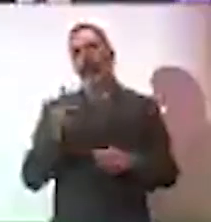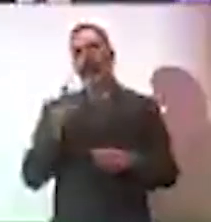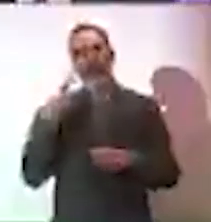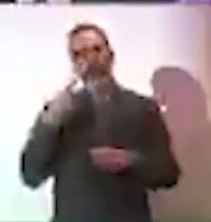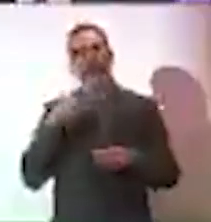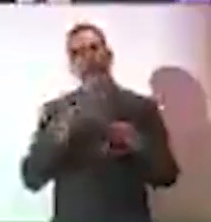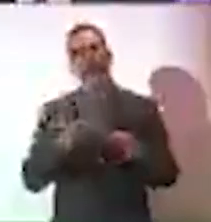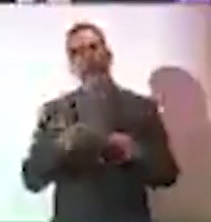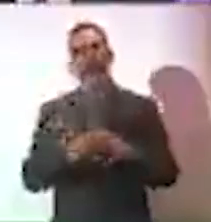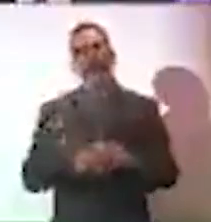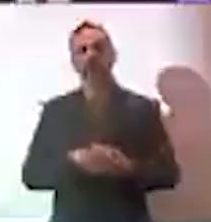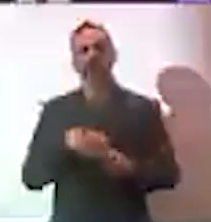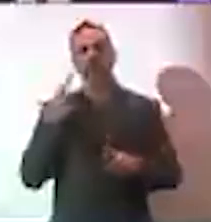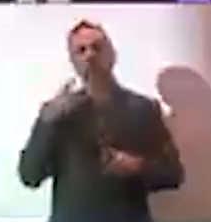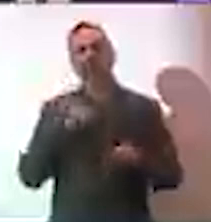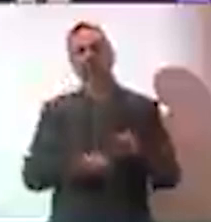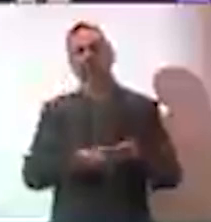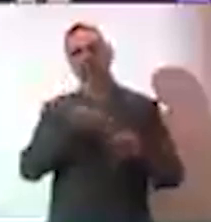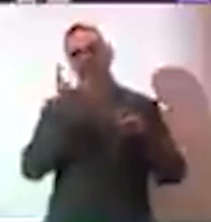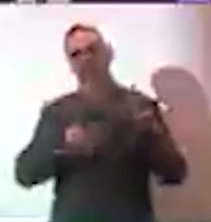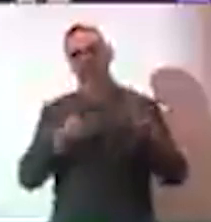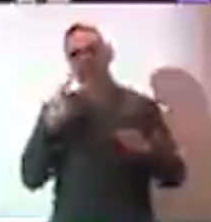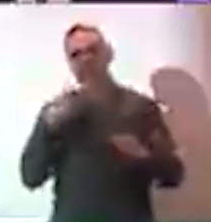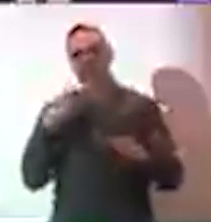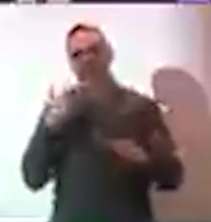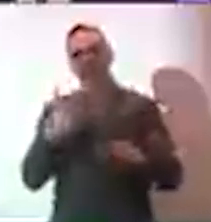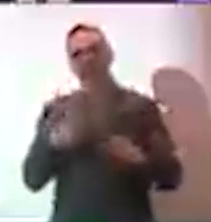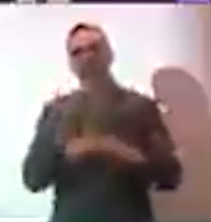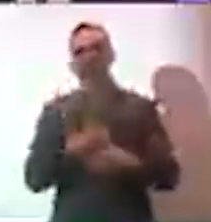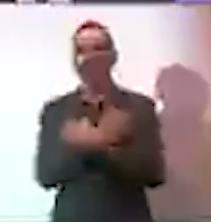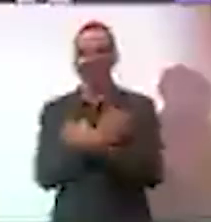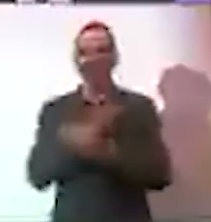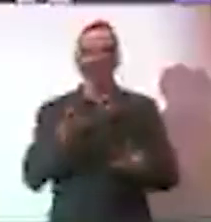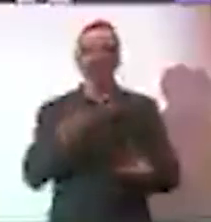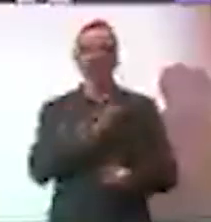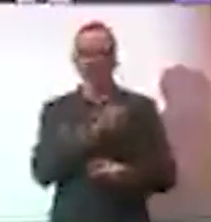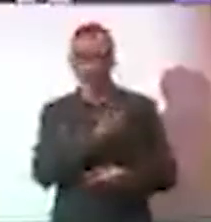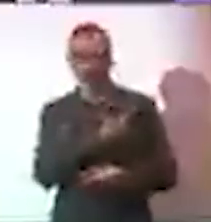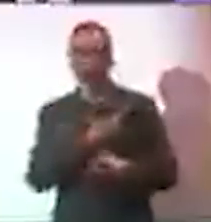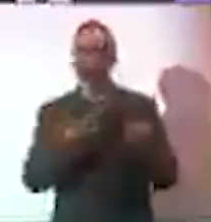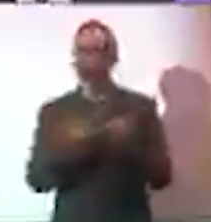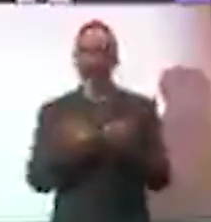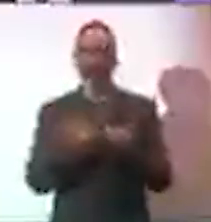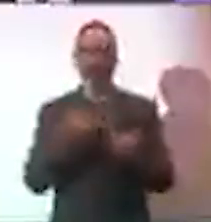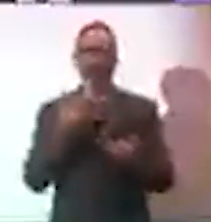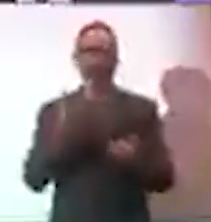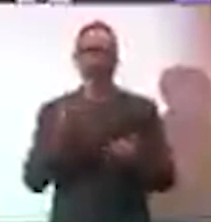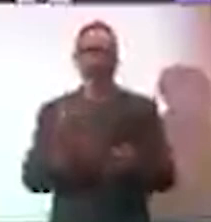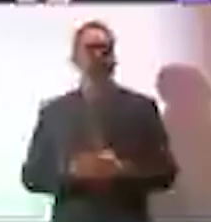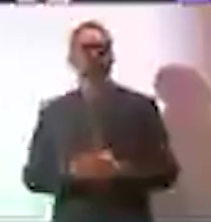República. En educación estamos bien. Salud, un sistema de salud fuertísimo,